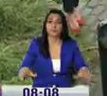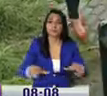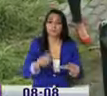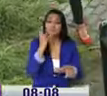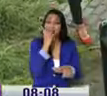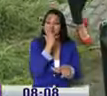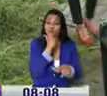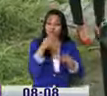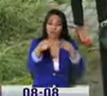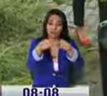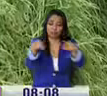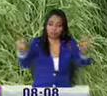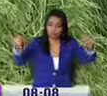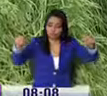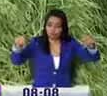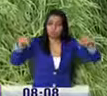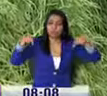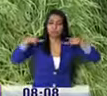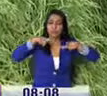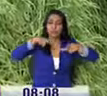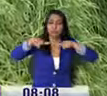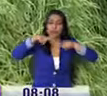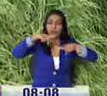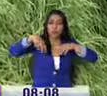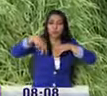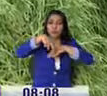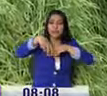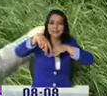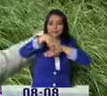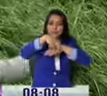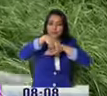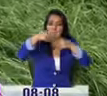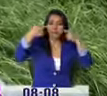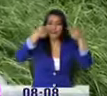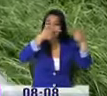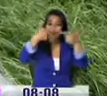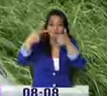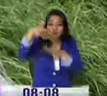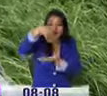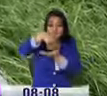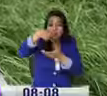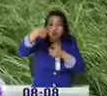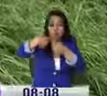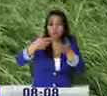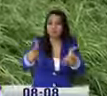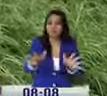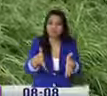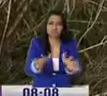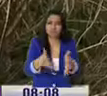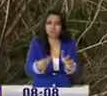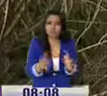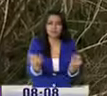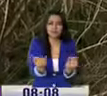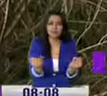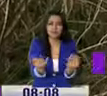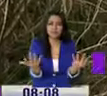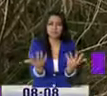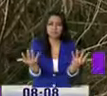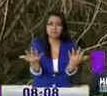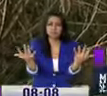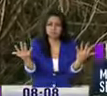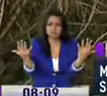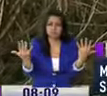mirador, atractivo turístico del barrio San Salvador de Tokiuco, ubicado en el centro de Quito. La hierba se está apoderando de todo el